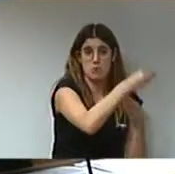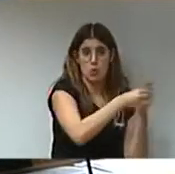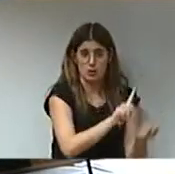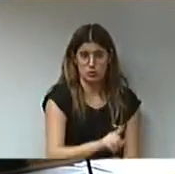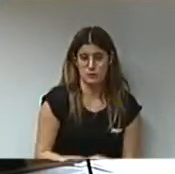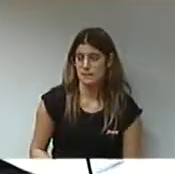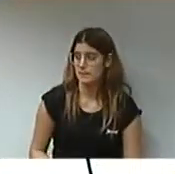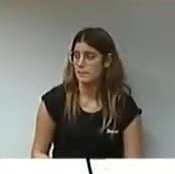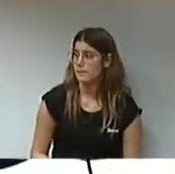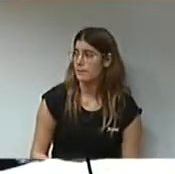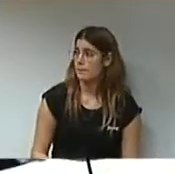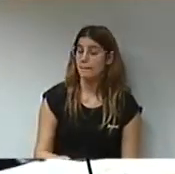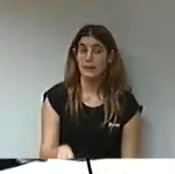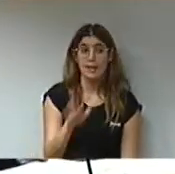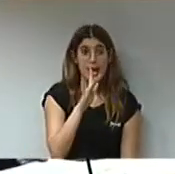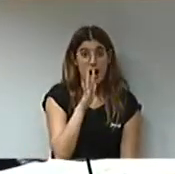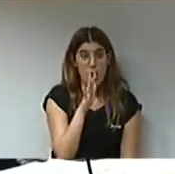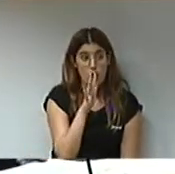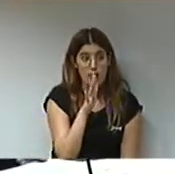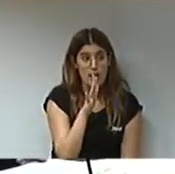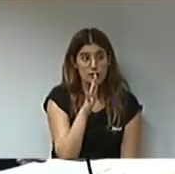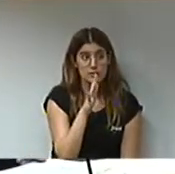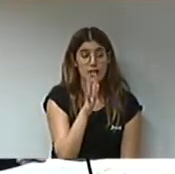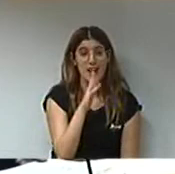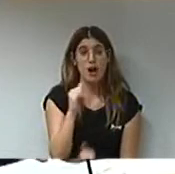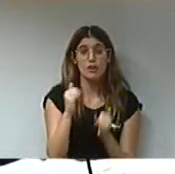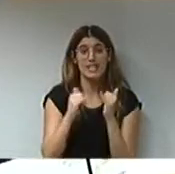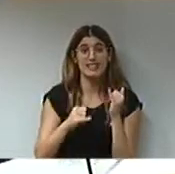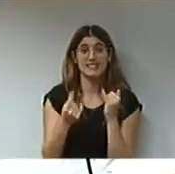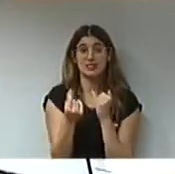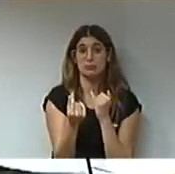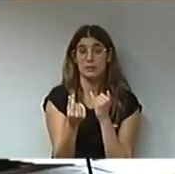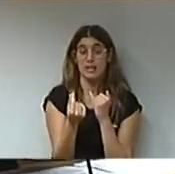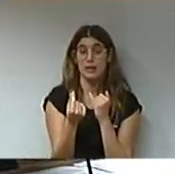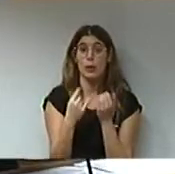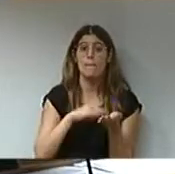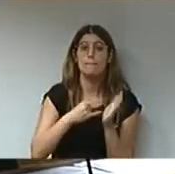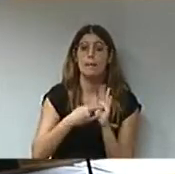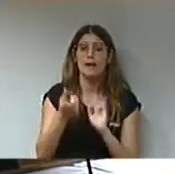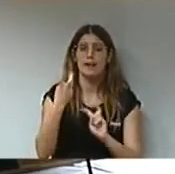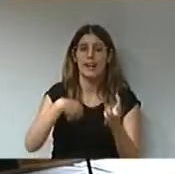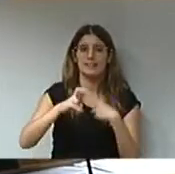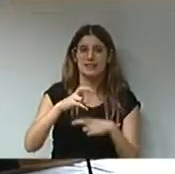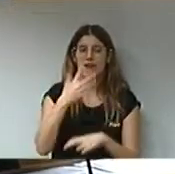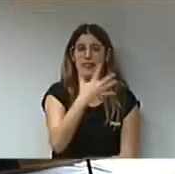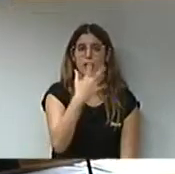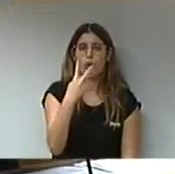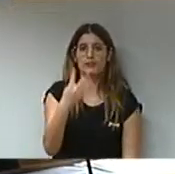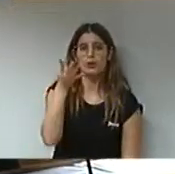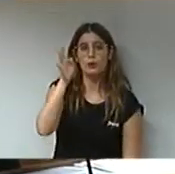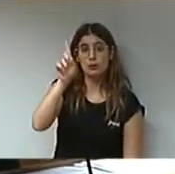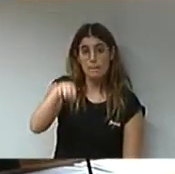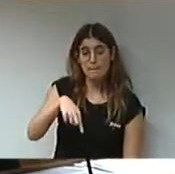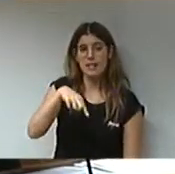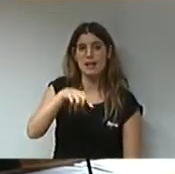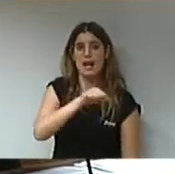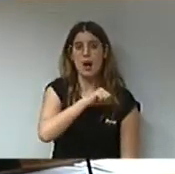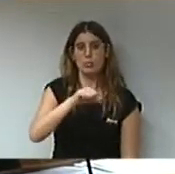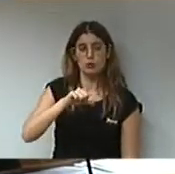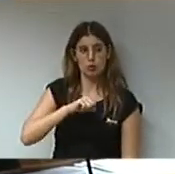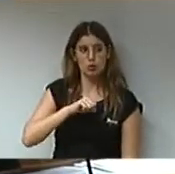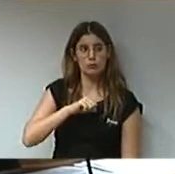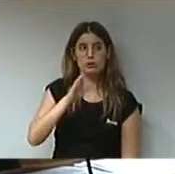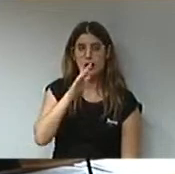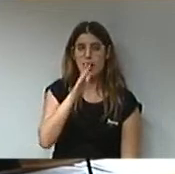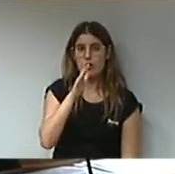Y ahora, ante la crisis de precios, plan reactiva, 54.000 autónomos están